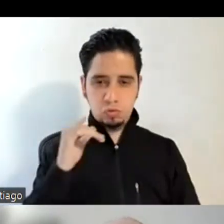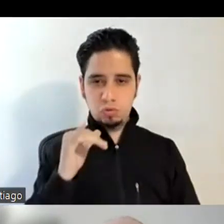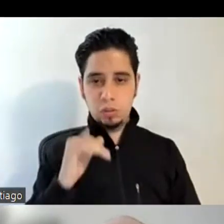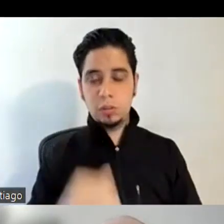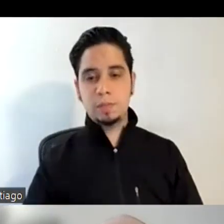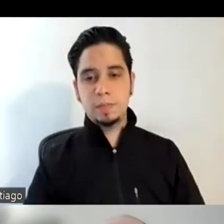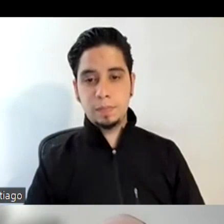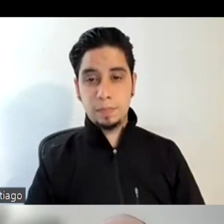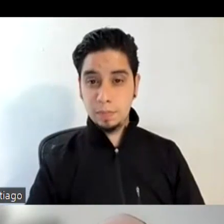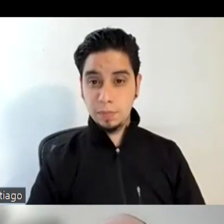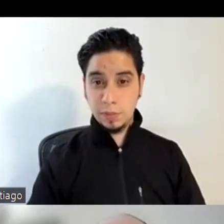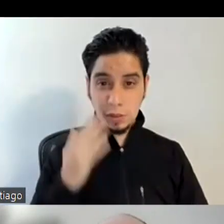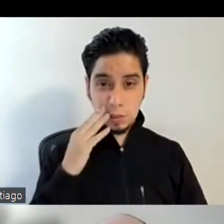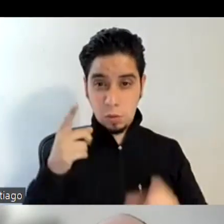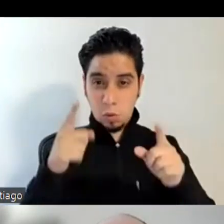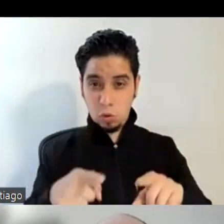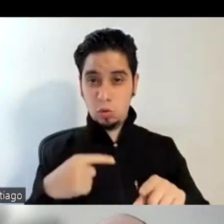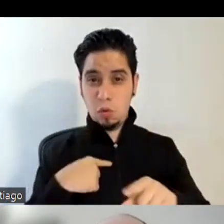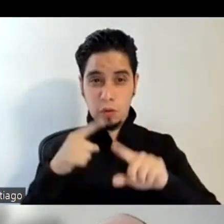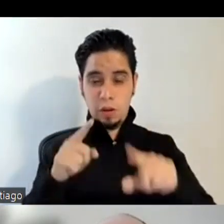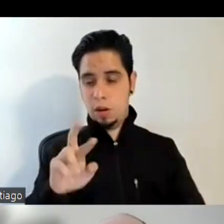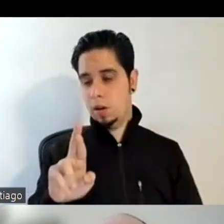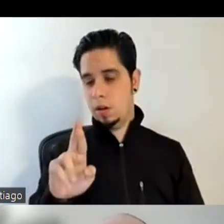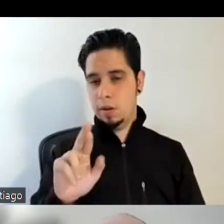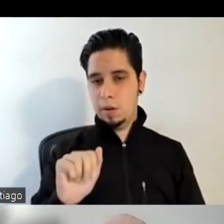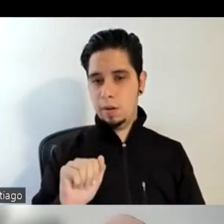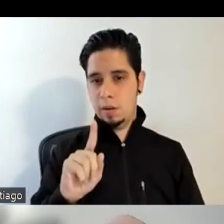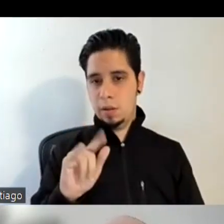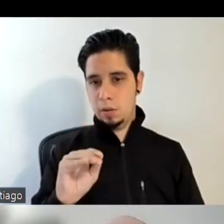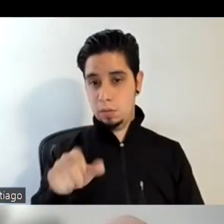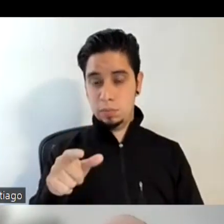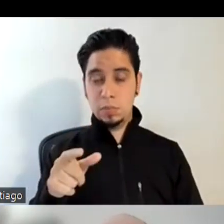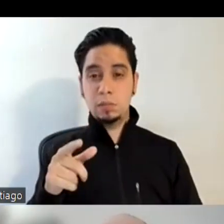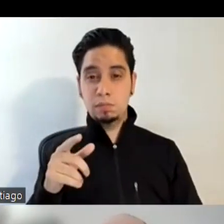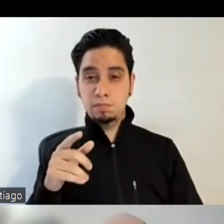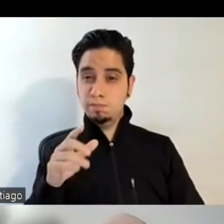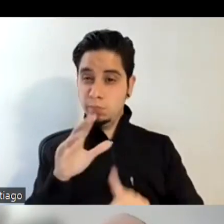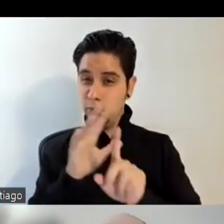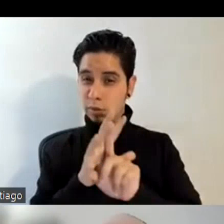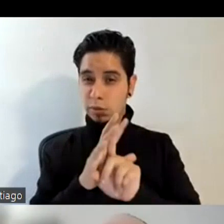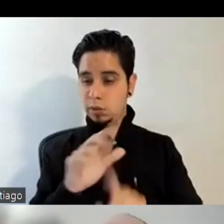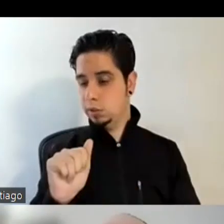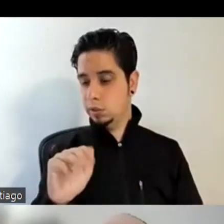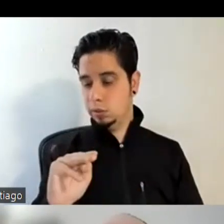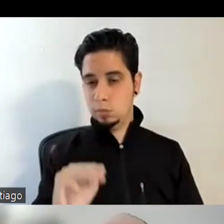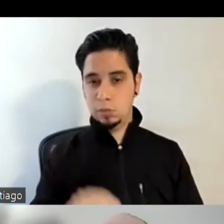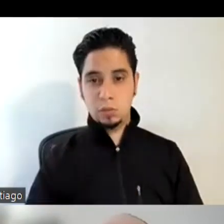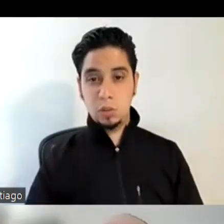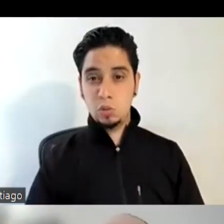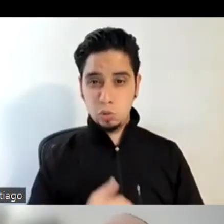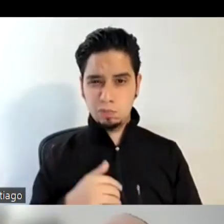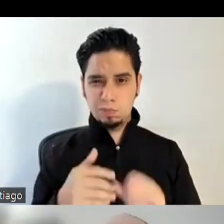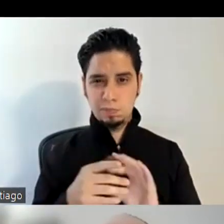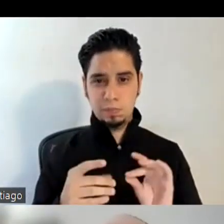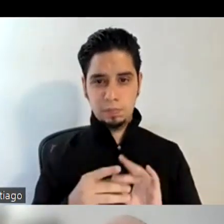pasó los otros días que estaba en una estación de radio de las más populares, de AM. Y entonces yo hablé de esto porque el